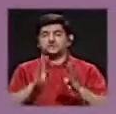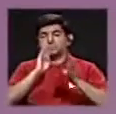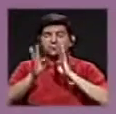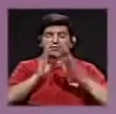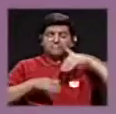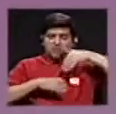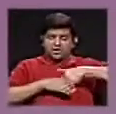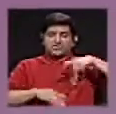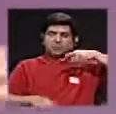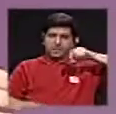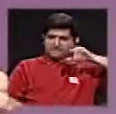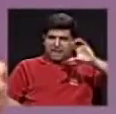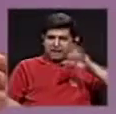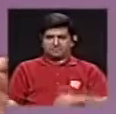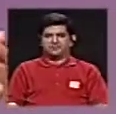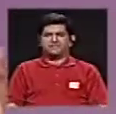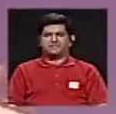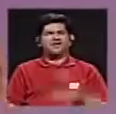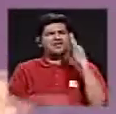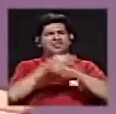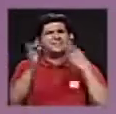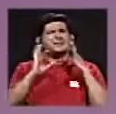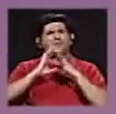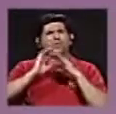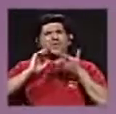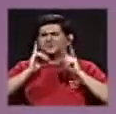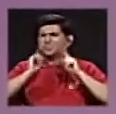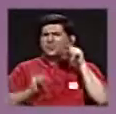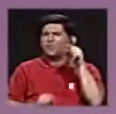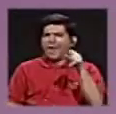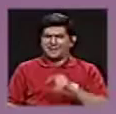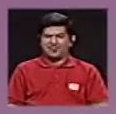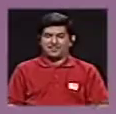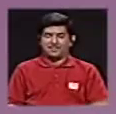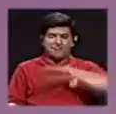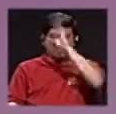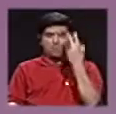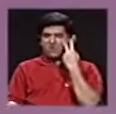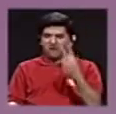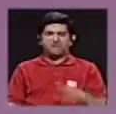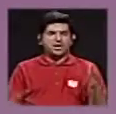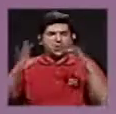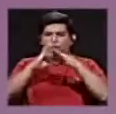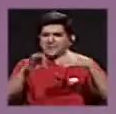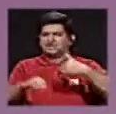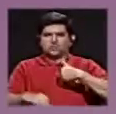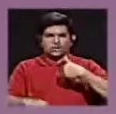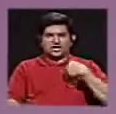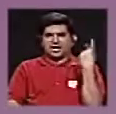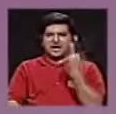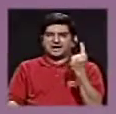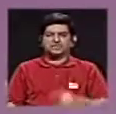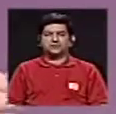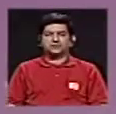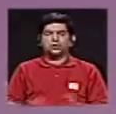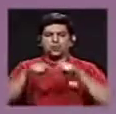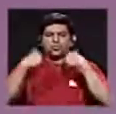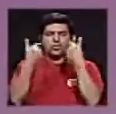entreno al partido acción ciudadana de qué tipo de coalición era esta nosotros nunca lo vimos como una coalición que tuviese que quedarse solo entre cúpulas